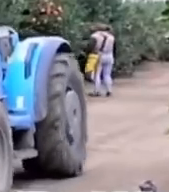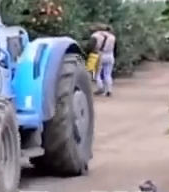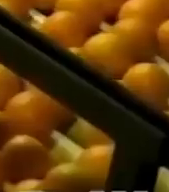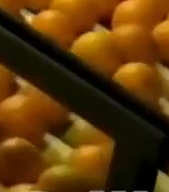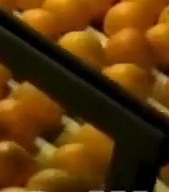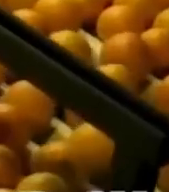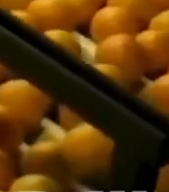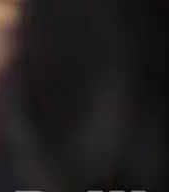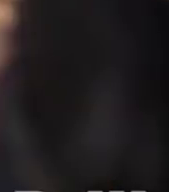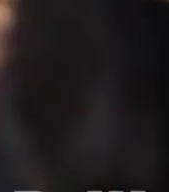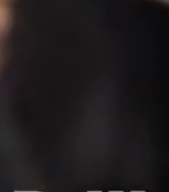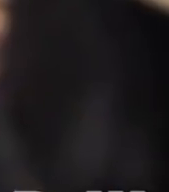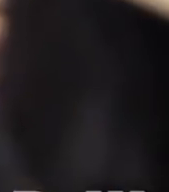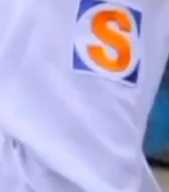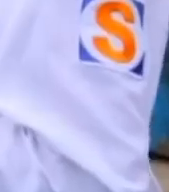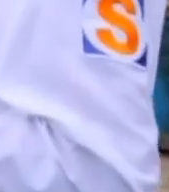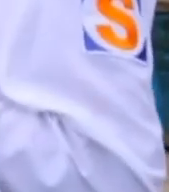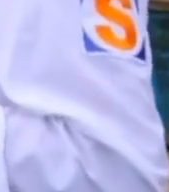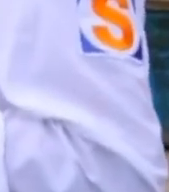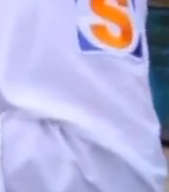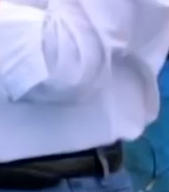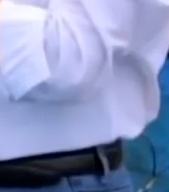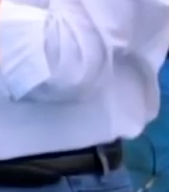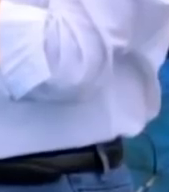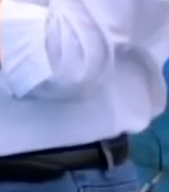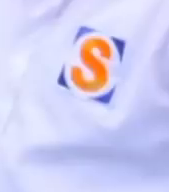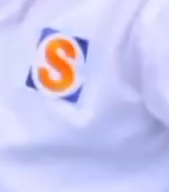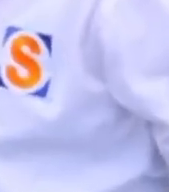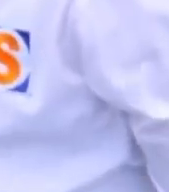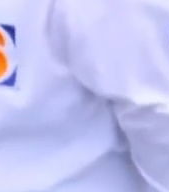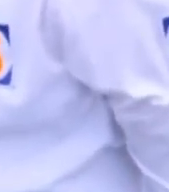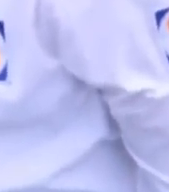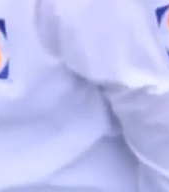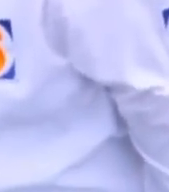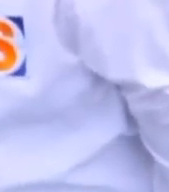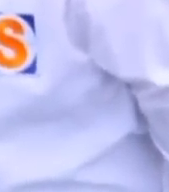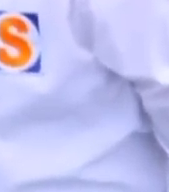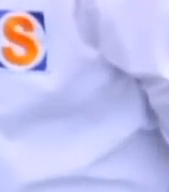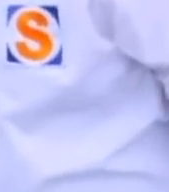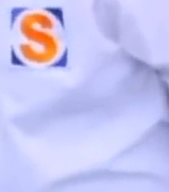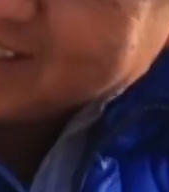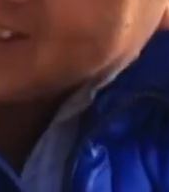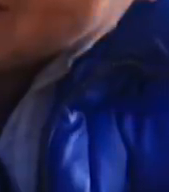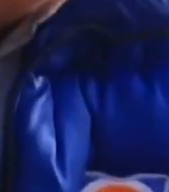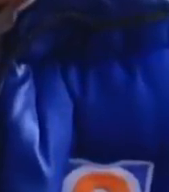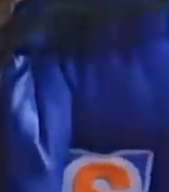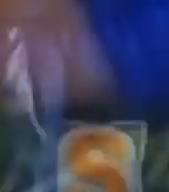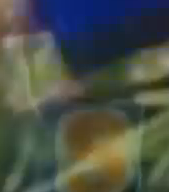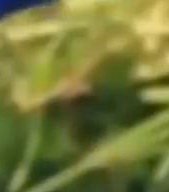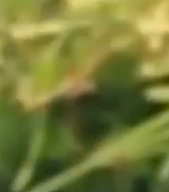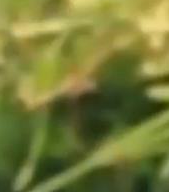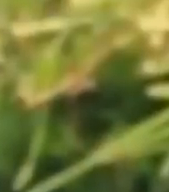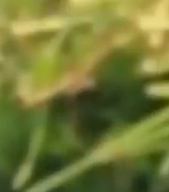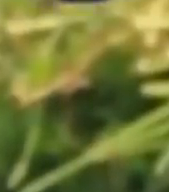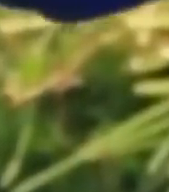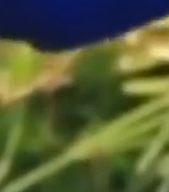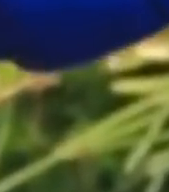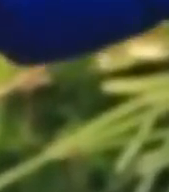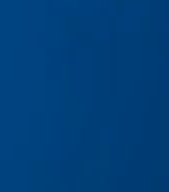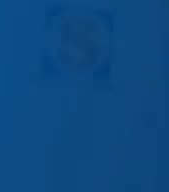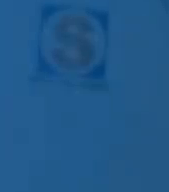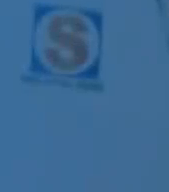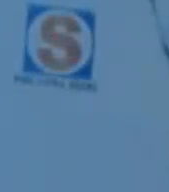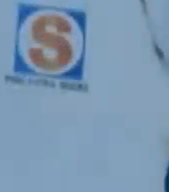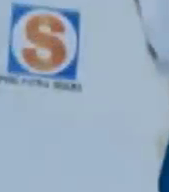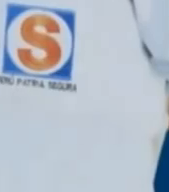de nuestra región es impostergable, con conocimiento, experiencia y transparencia. Juan Luis Chong, gobernador